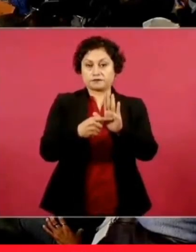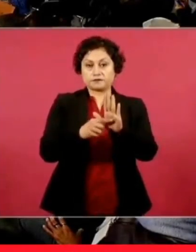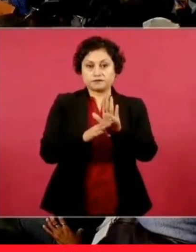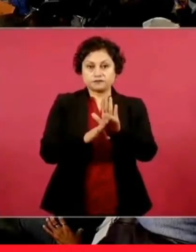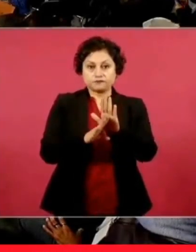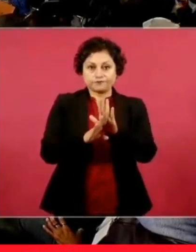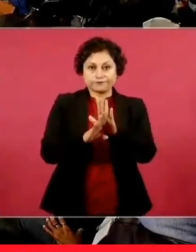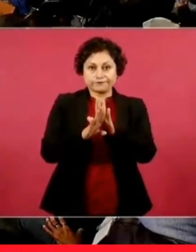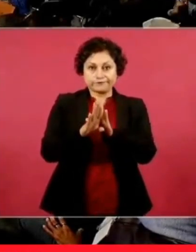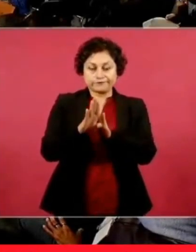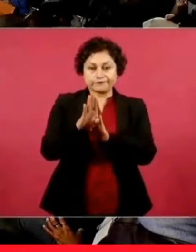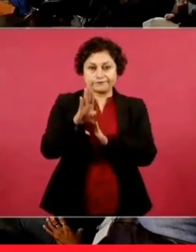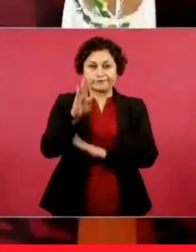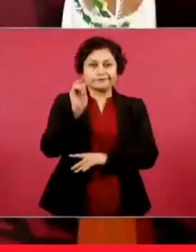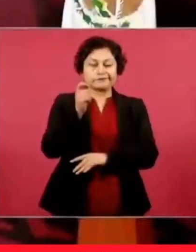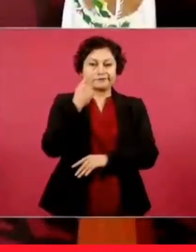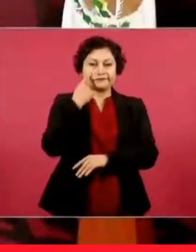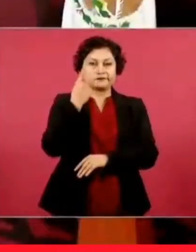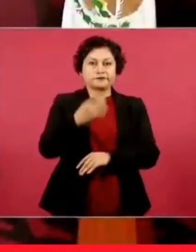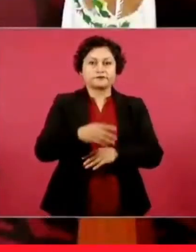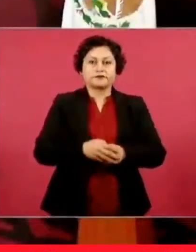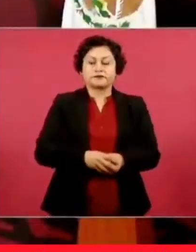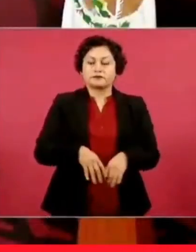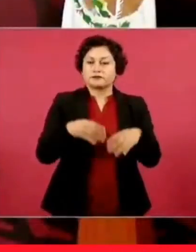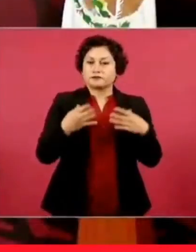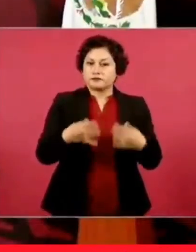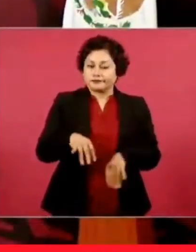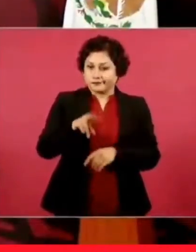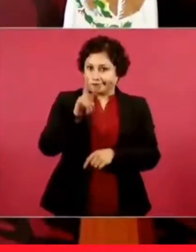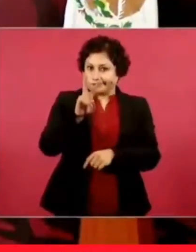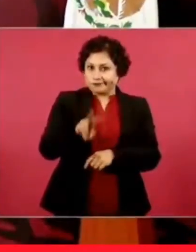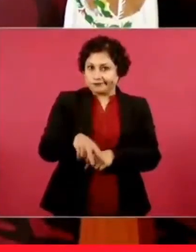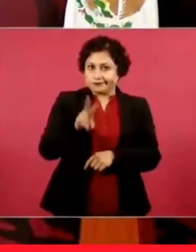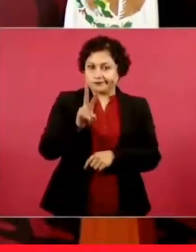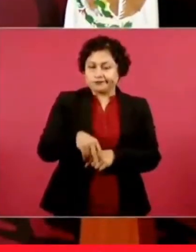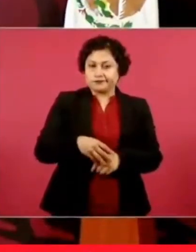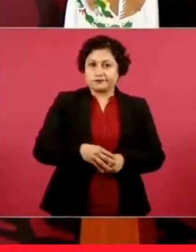Va a ser una hazaña